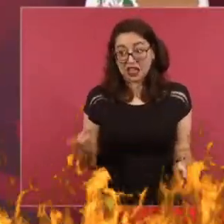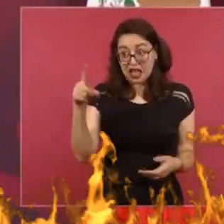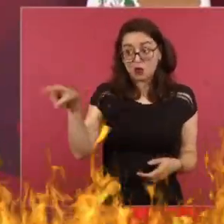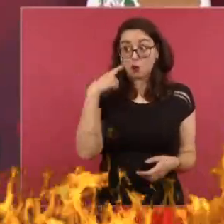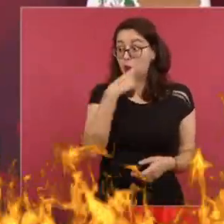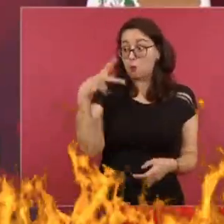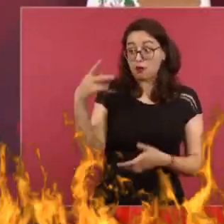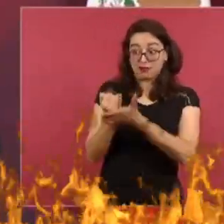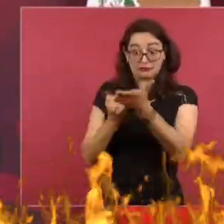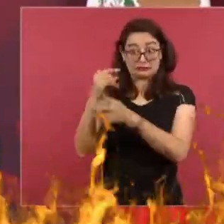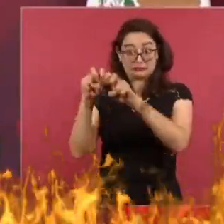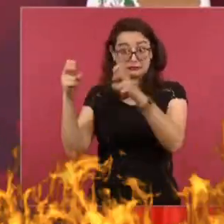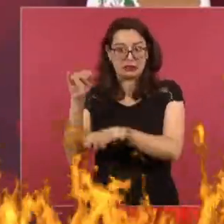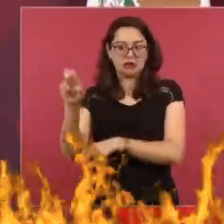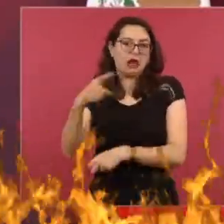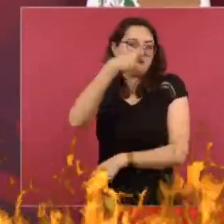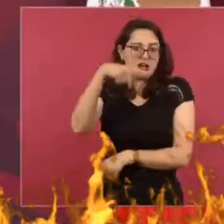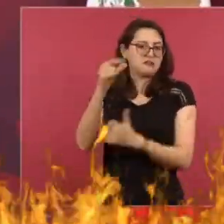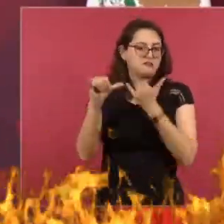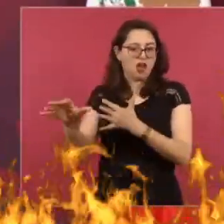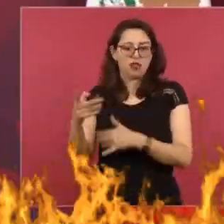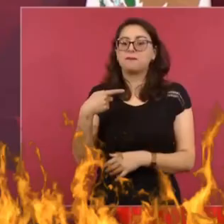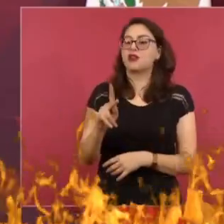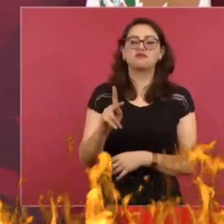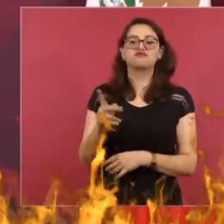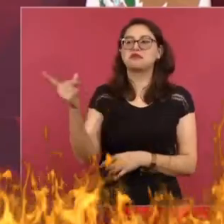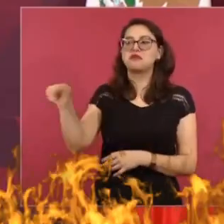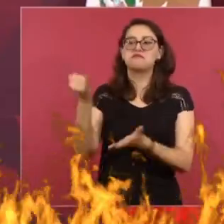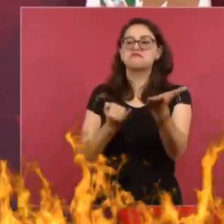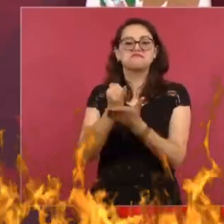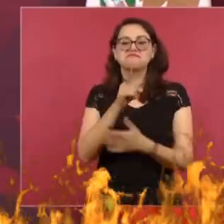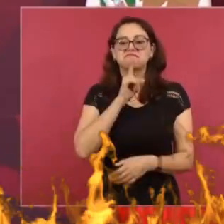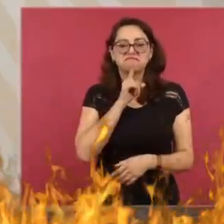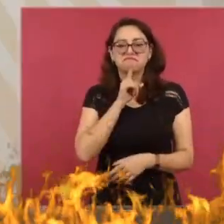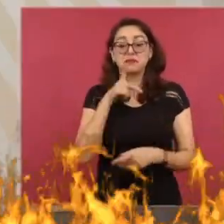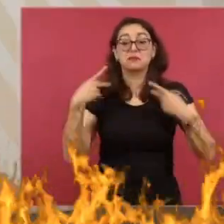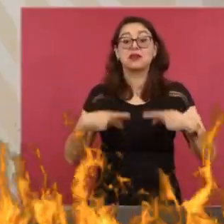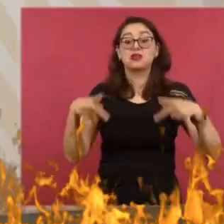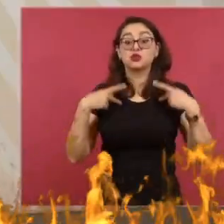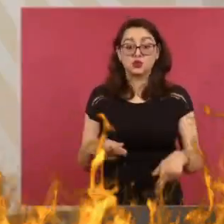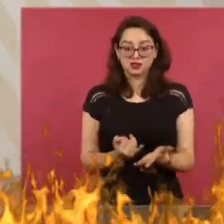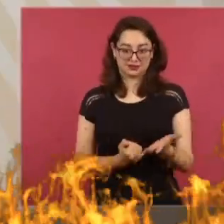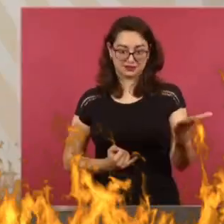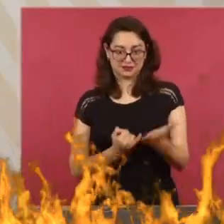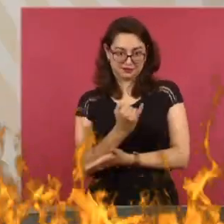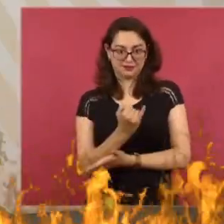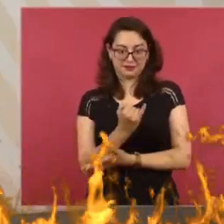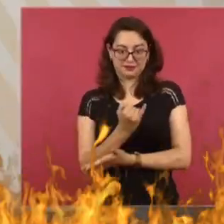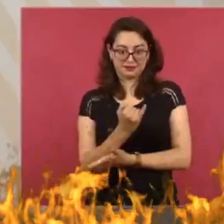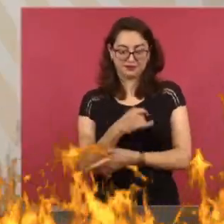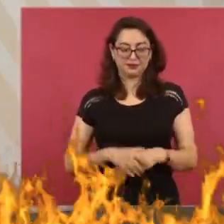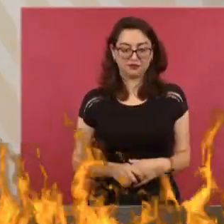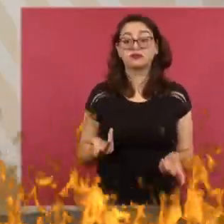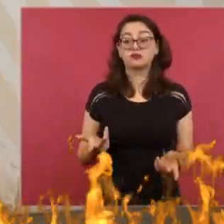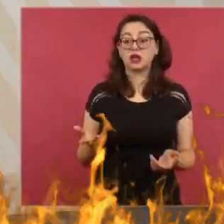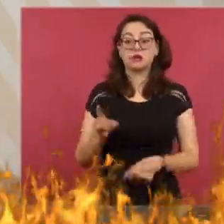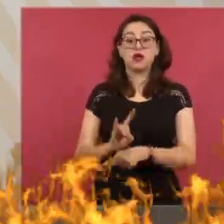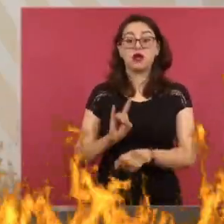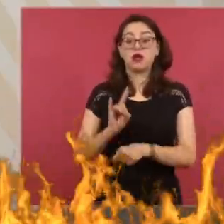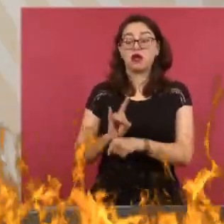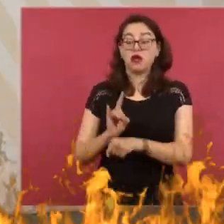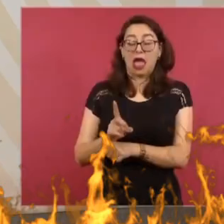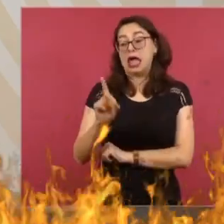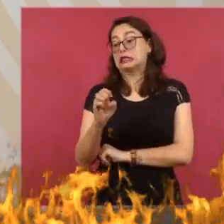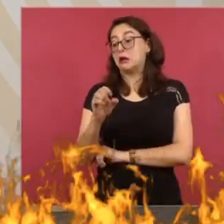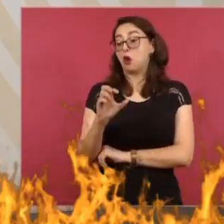podría. Ellos descalifican. Pero ahora y desde hace tiempo, el INE no